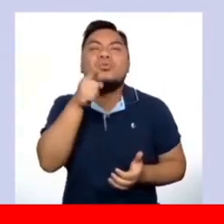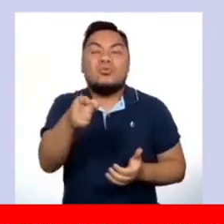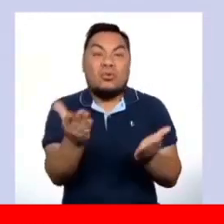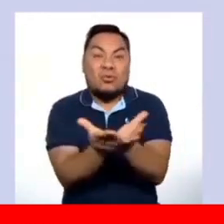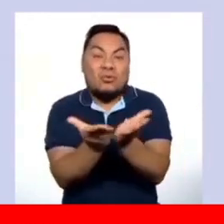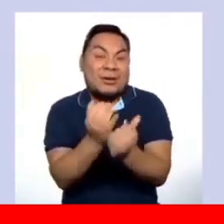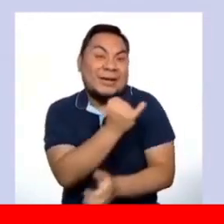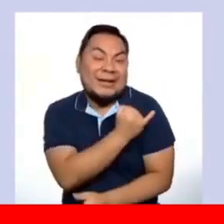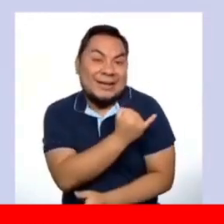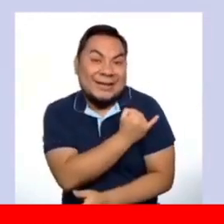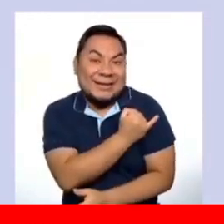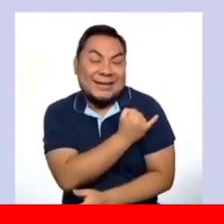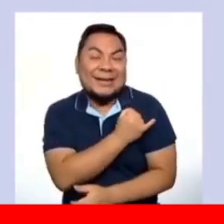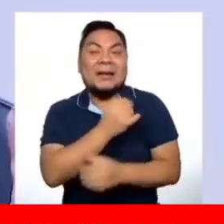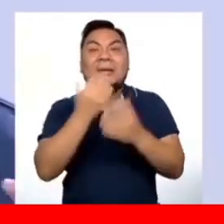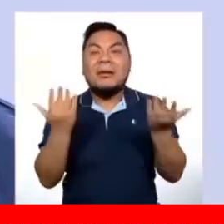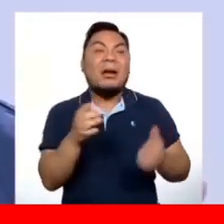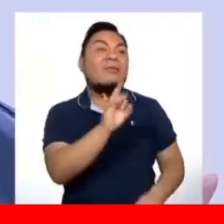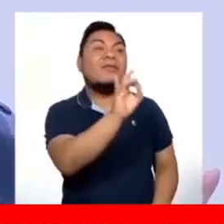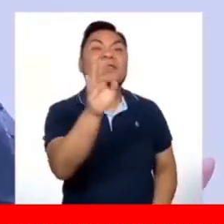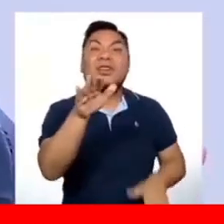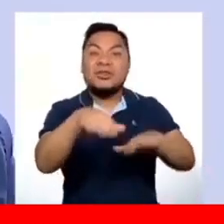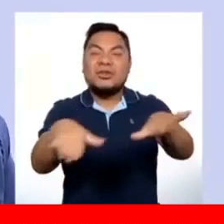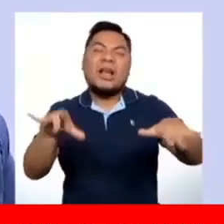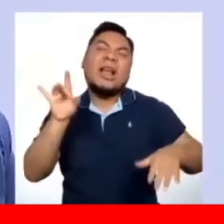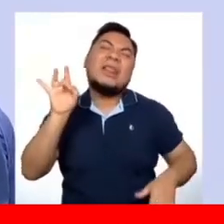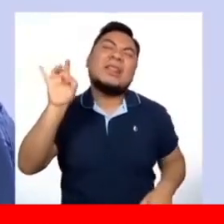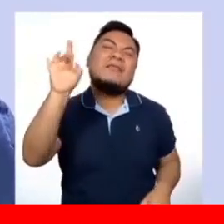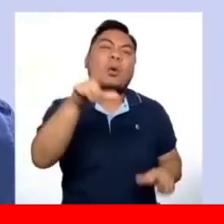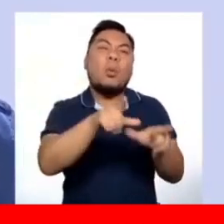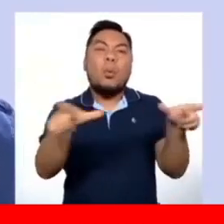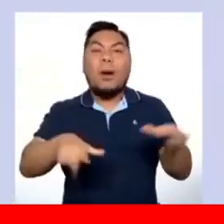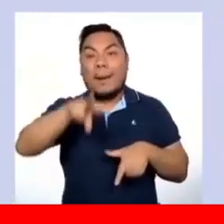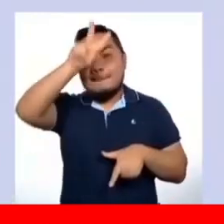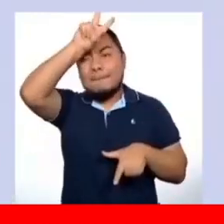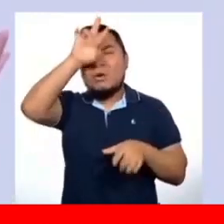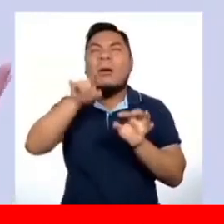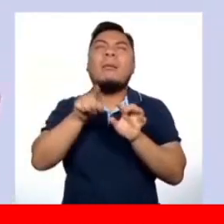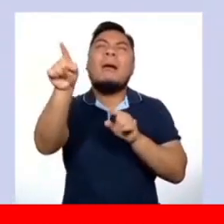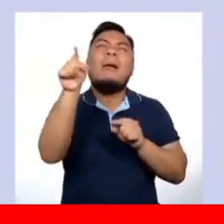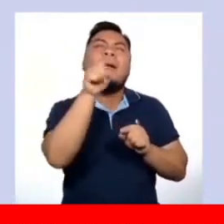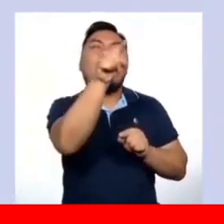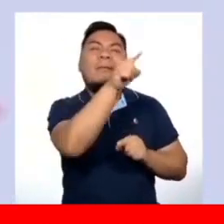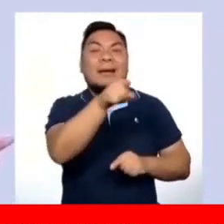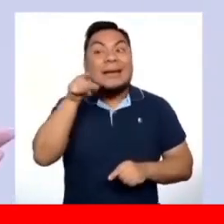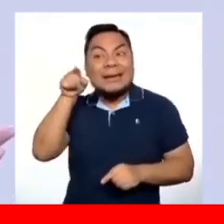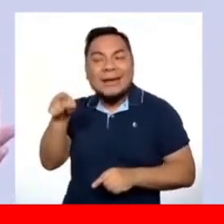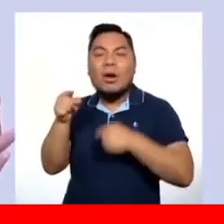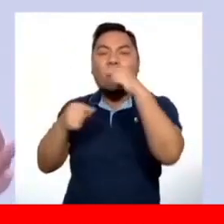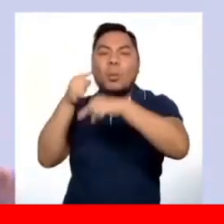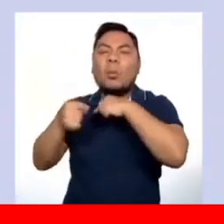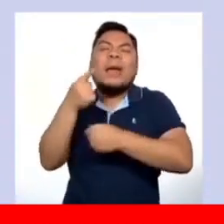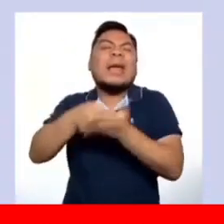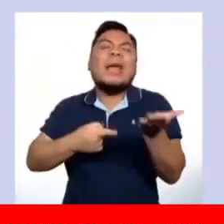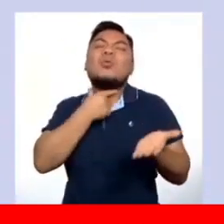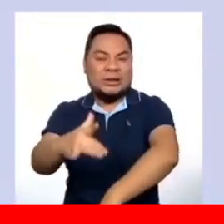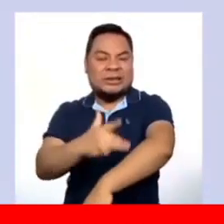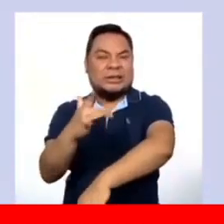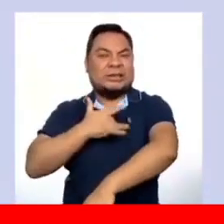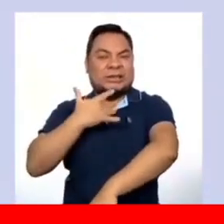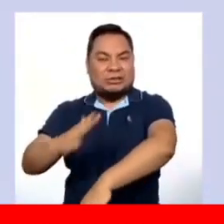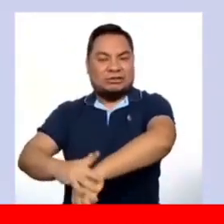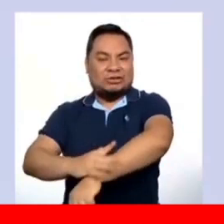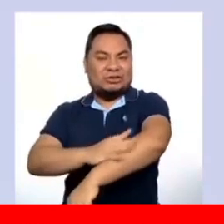jardín o pronoí, otros niños de diferentes lugares del Perú nos van a contar qué les gustaba a ellos. ¡Vamos